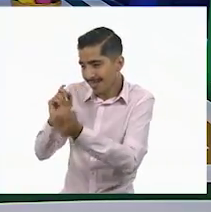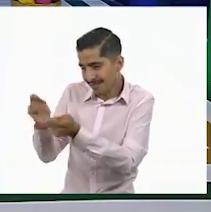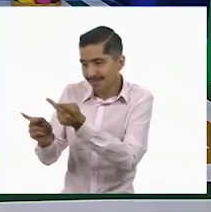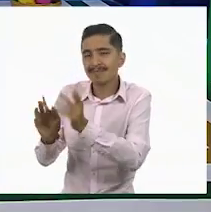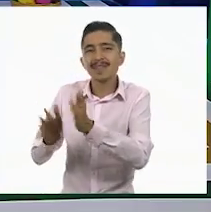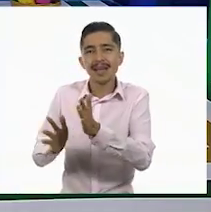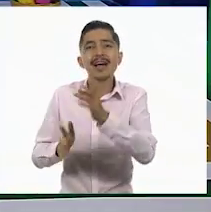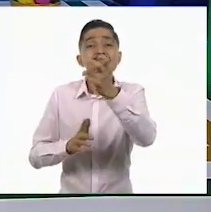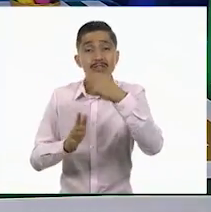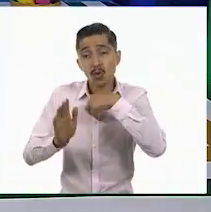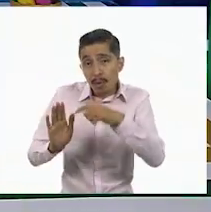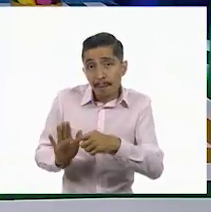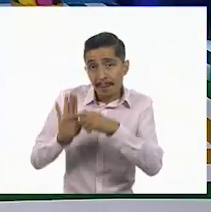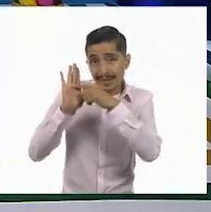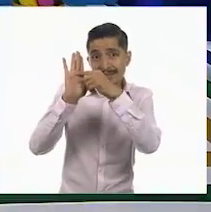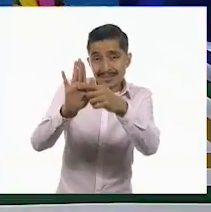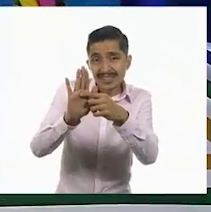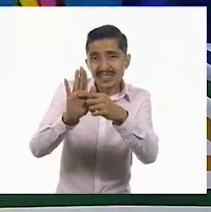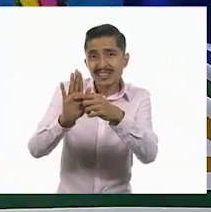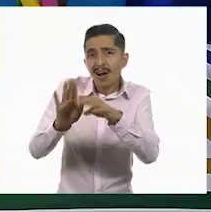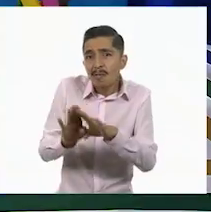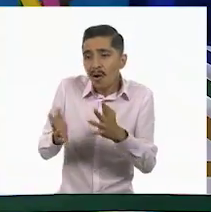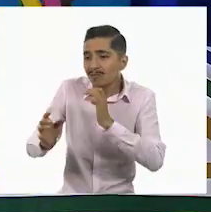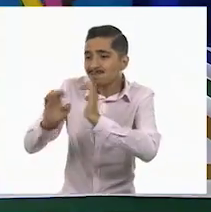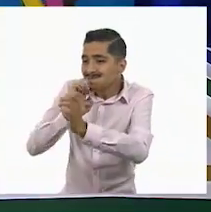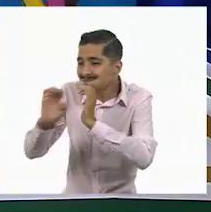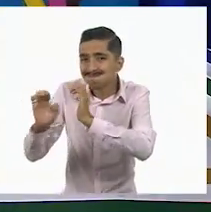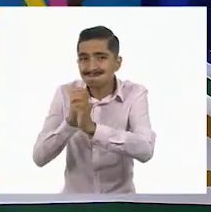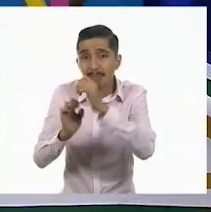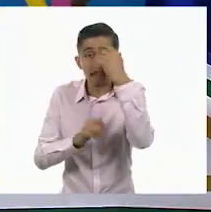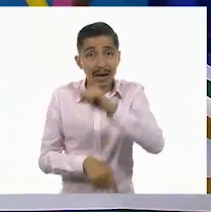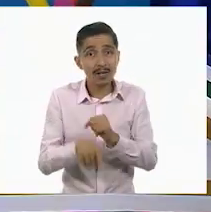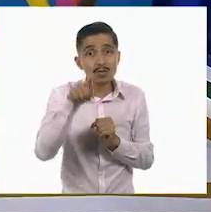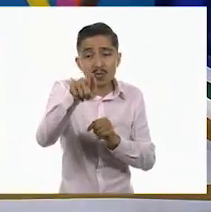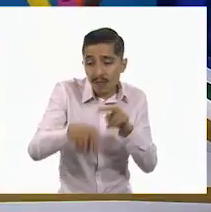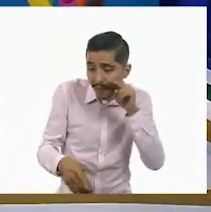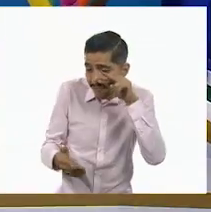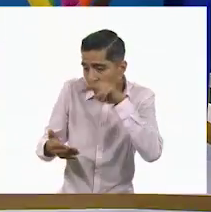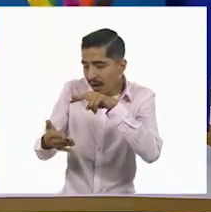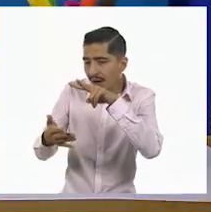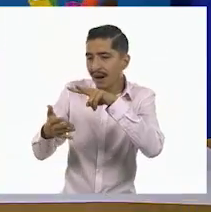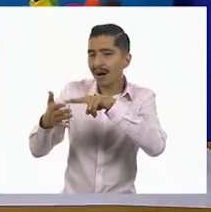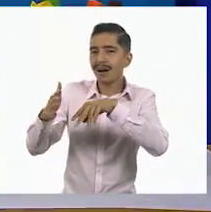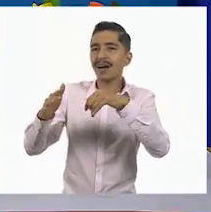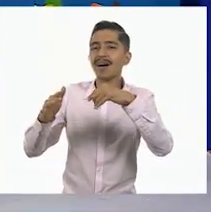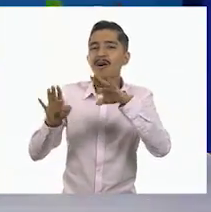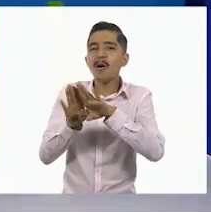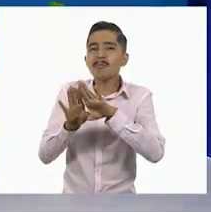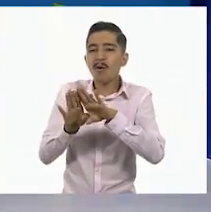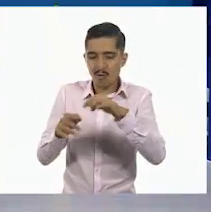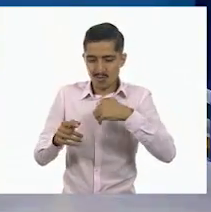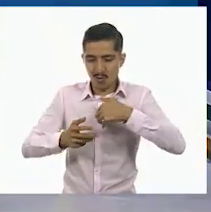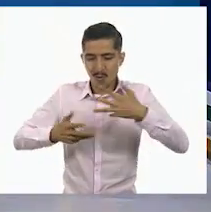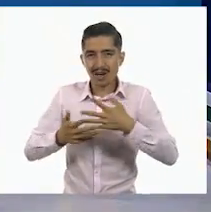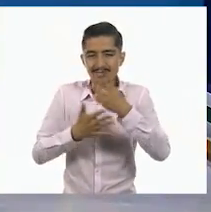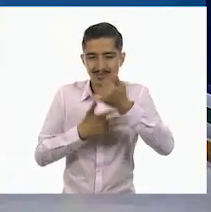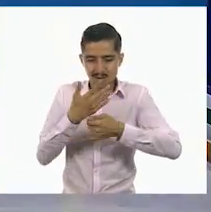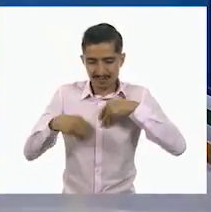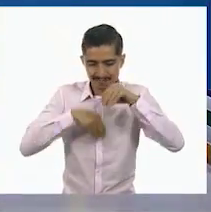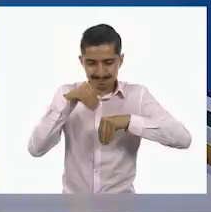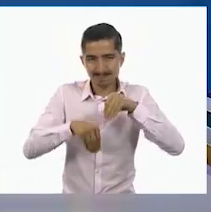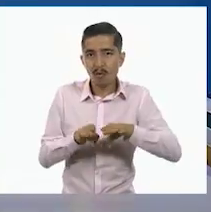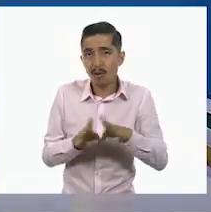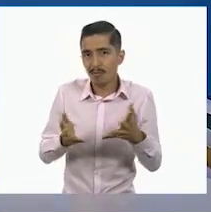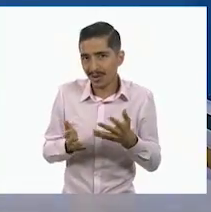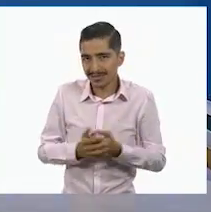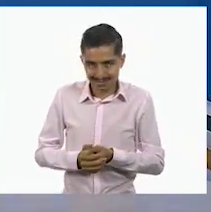presentar parte de la entrevista para que tú veas de qué manera llevé a cabo yo mi proyecto.